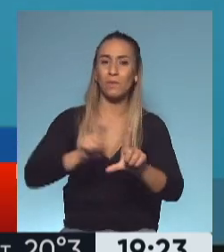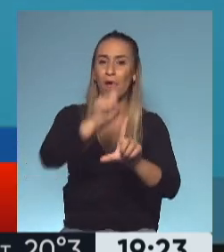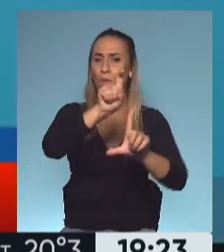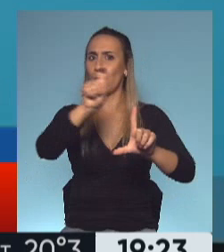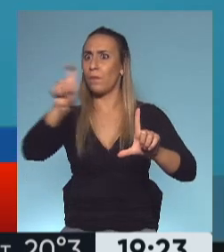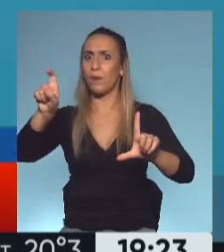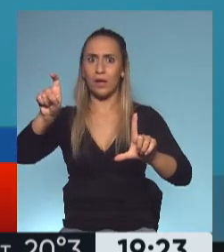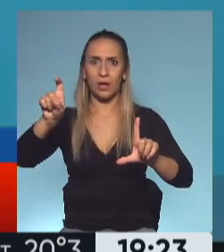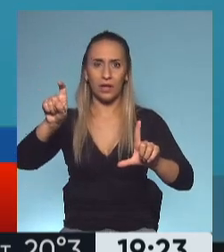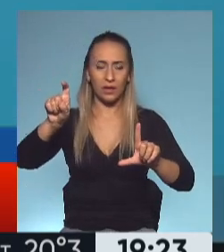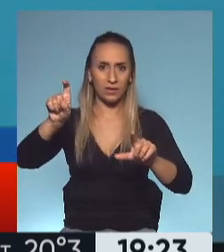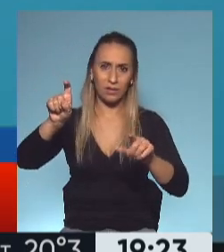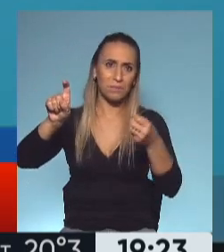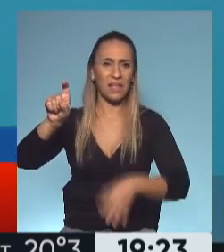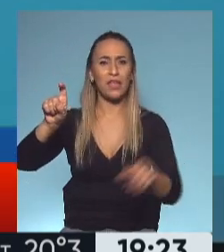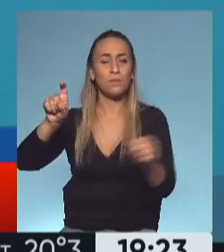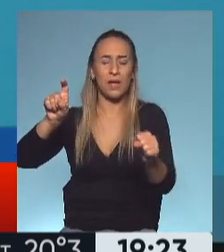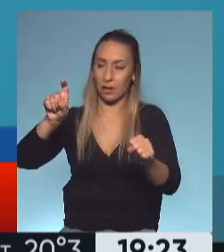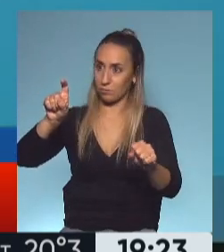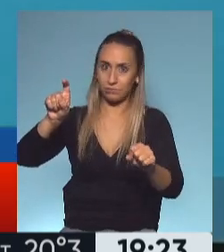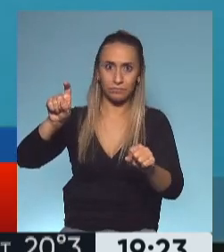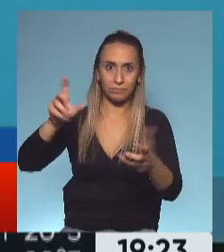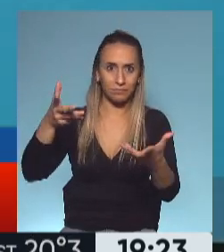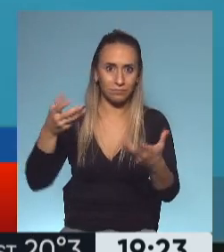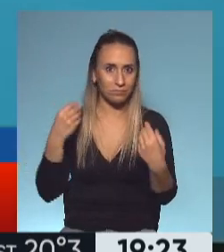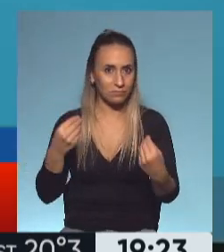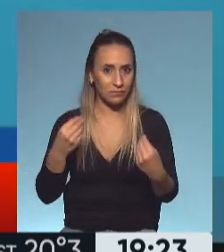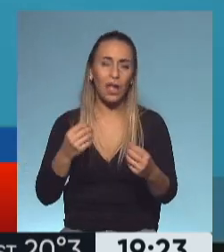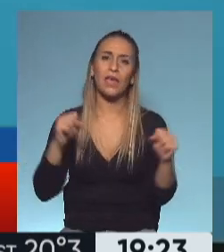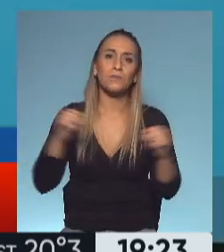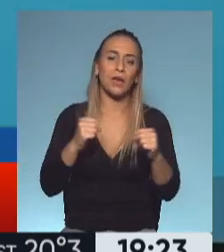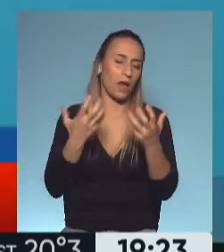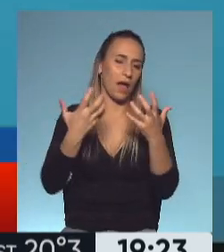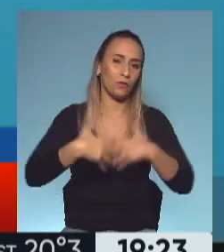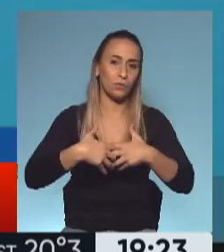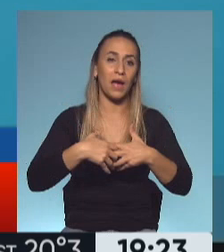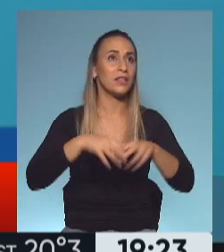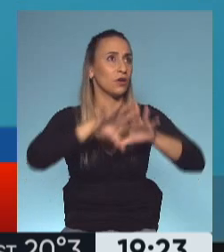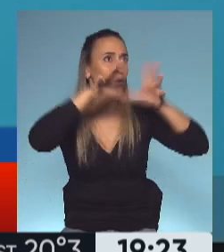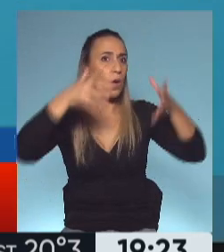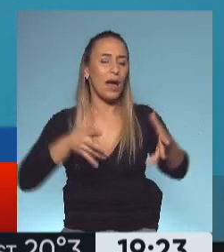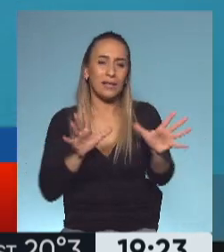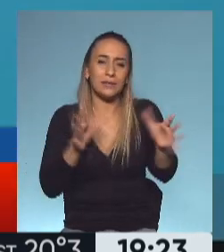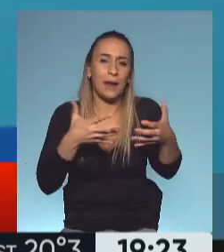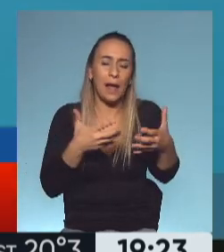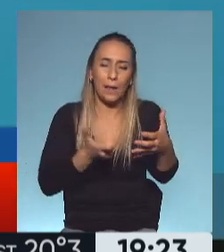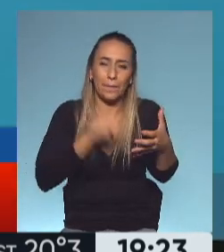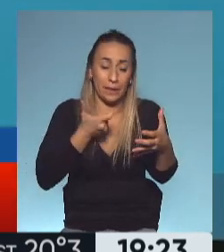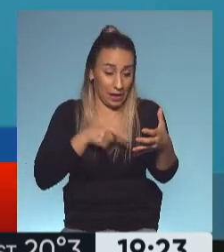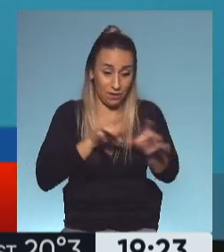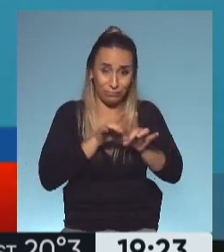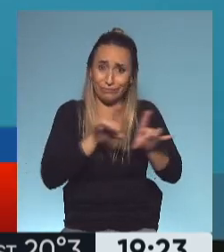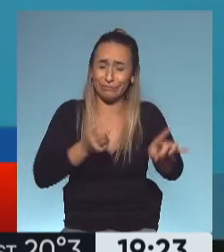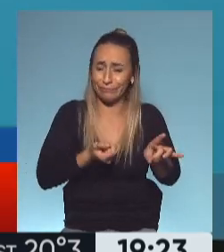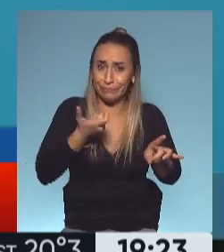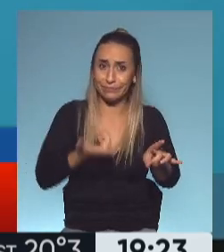el invierno implica mantenerse más en lugares cerrados y los lugares cerrados son más contagiosos. Así que no podemos